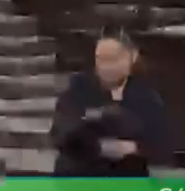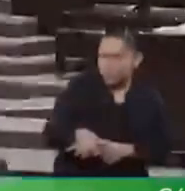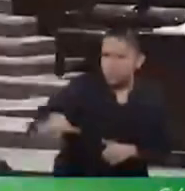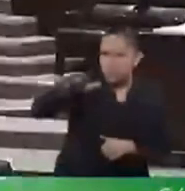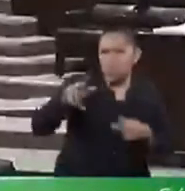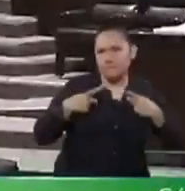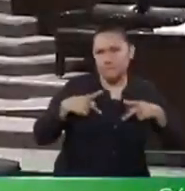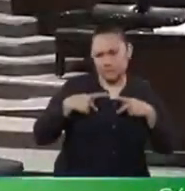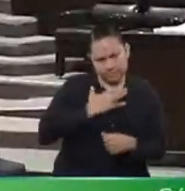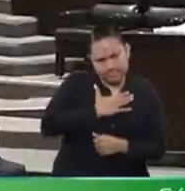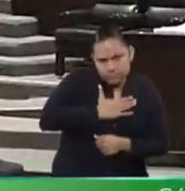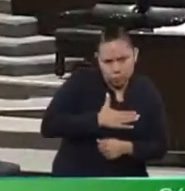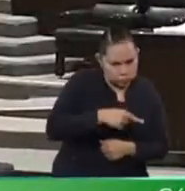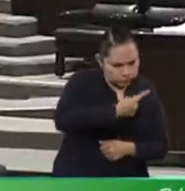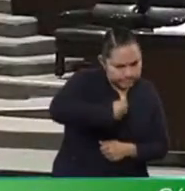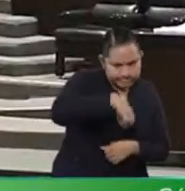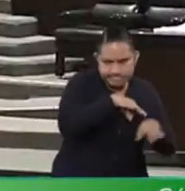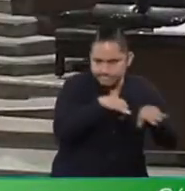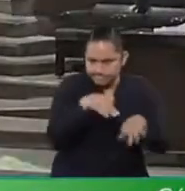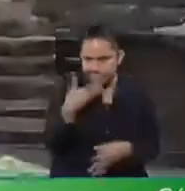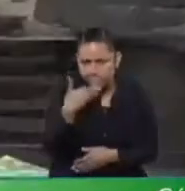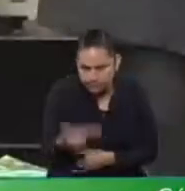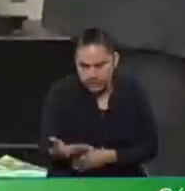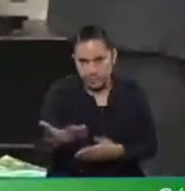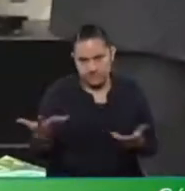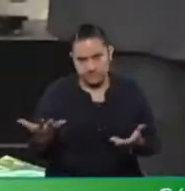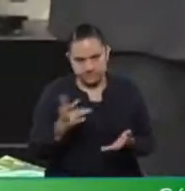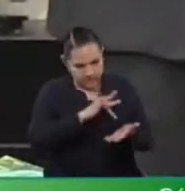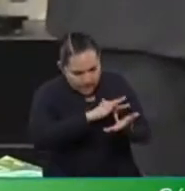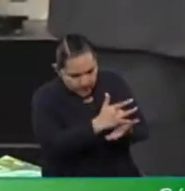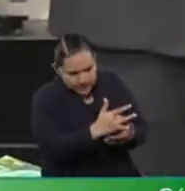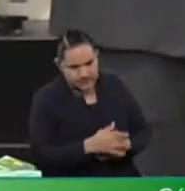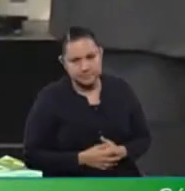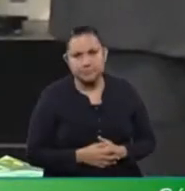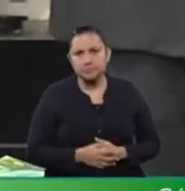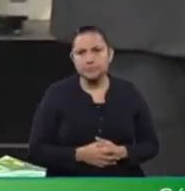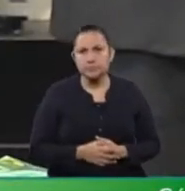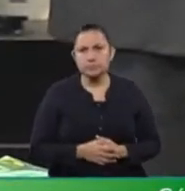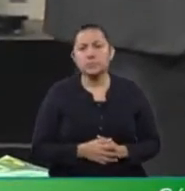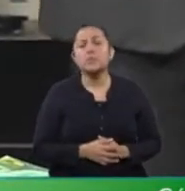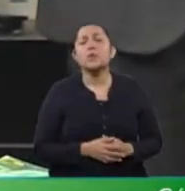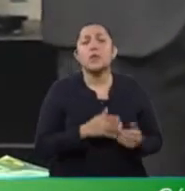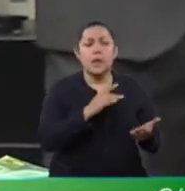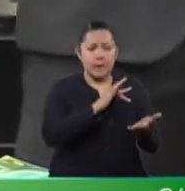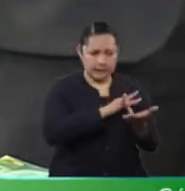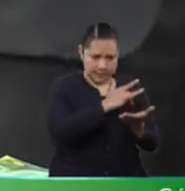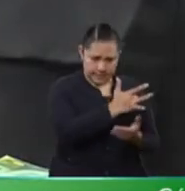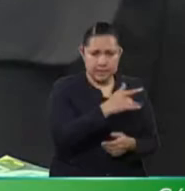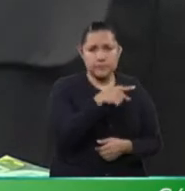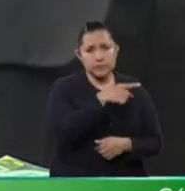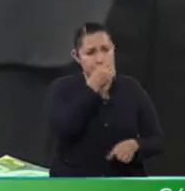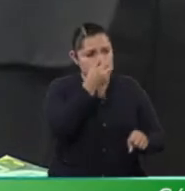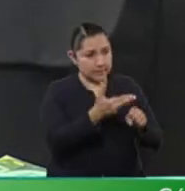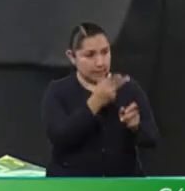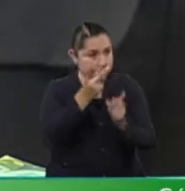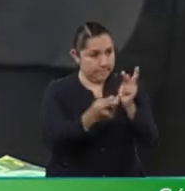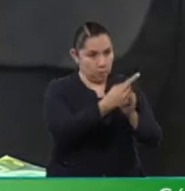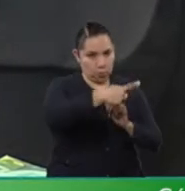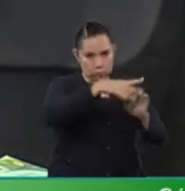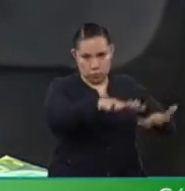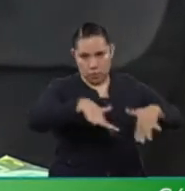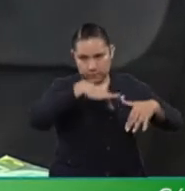compañeros Gracias consulte la secretaría a la asamblea en votación económica si se admite